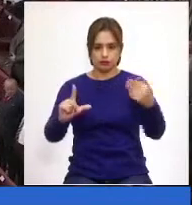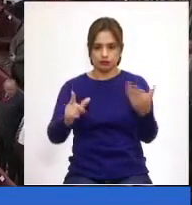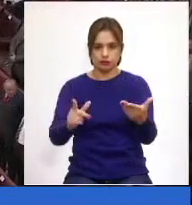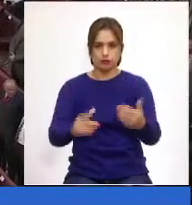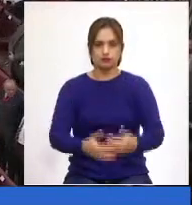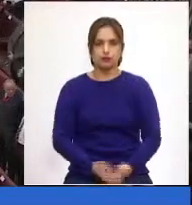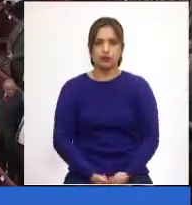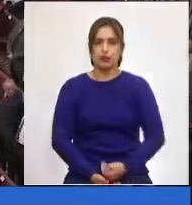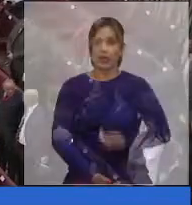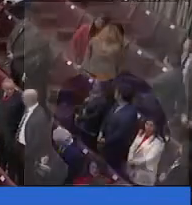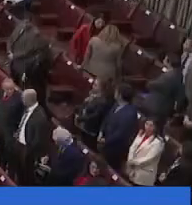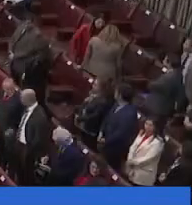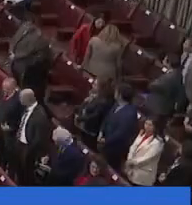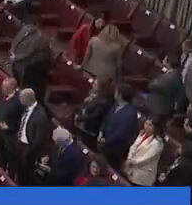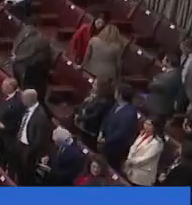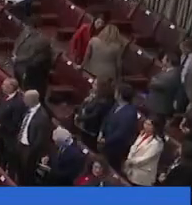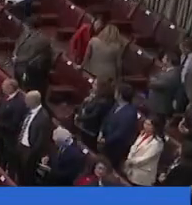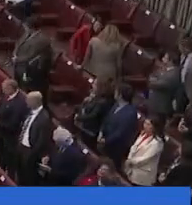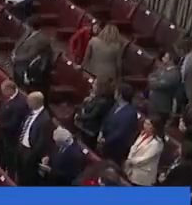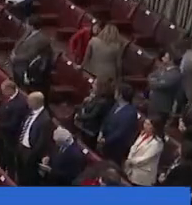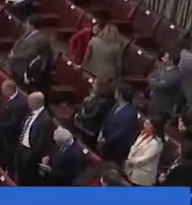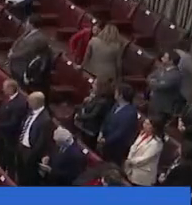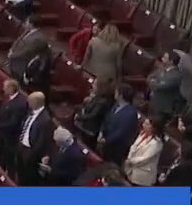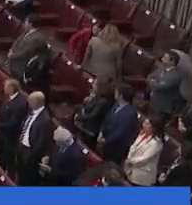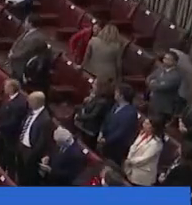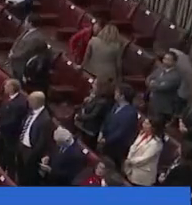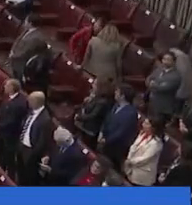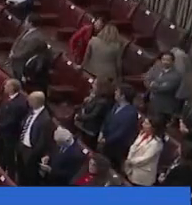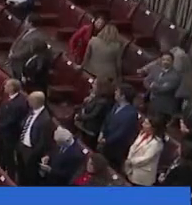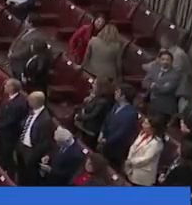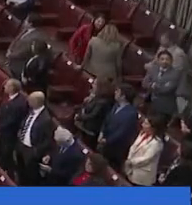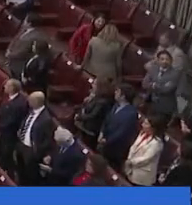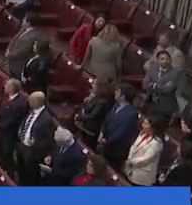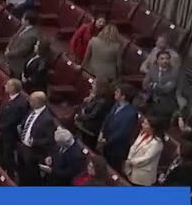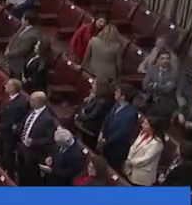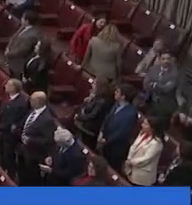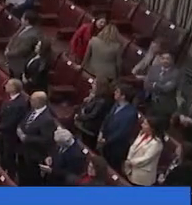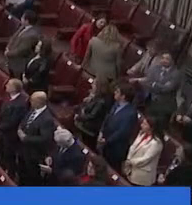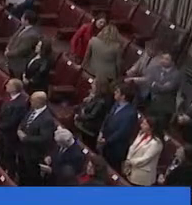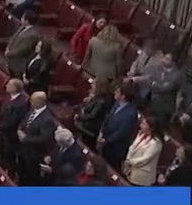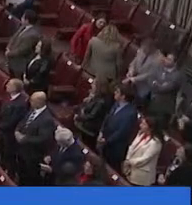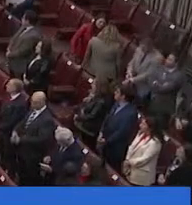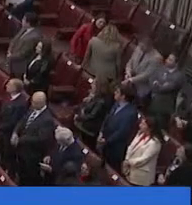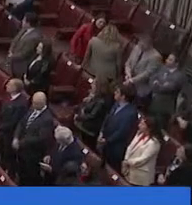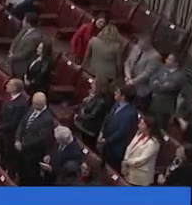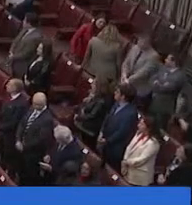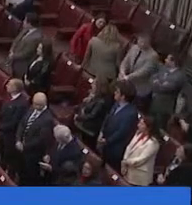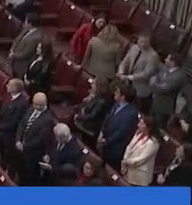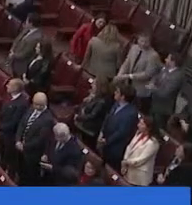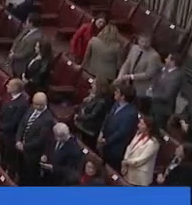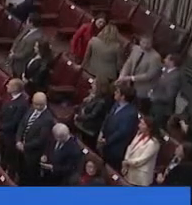a continuación te hará interpretación del himno nacional